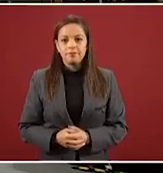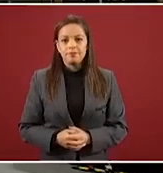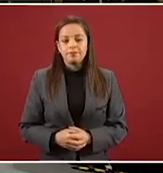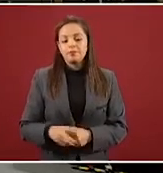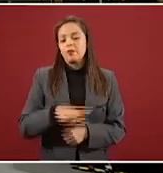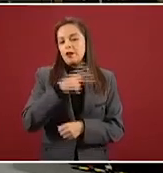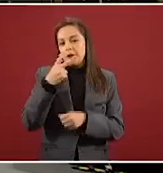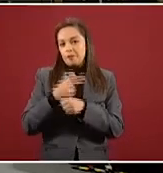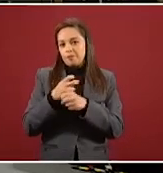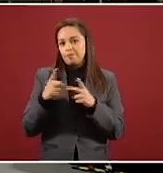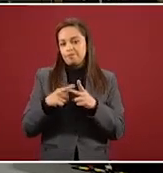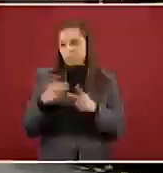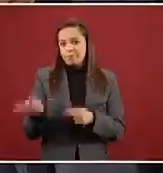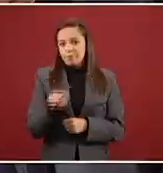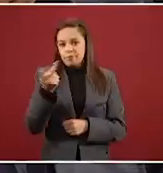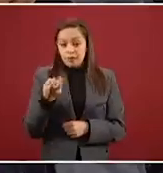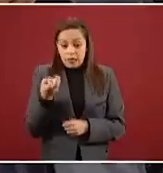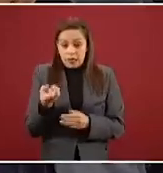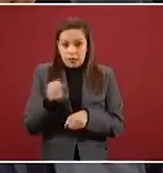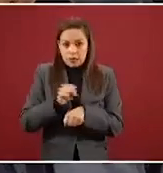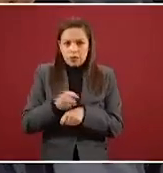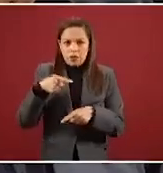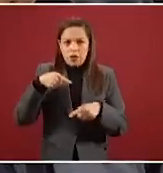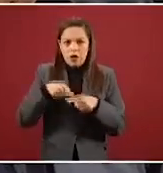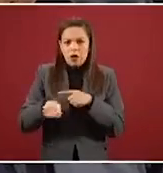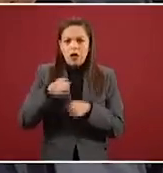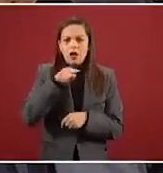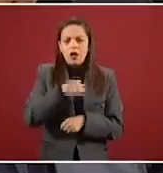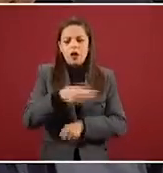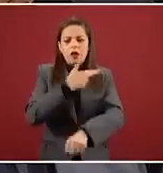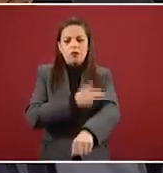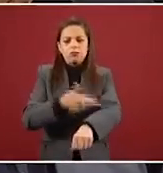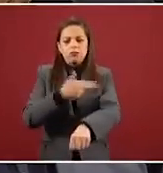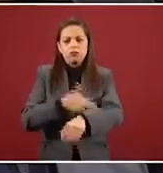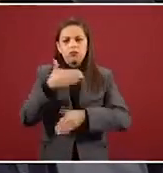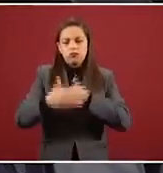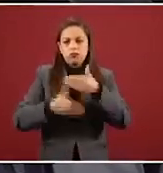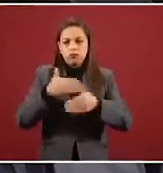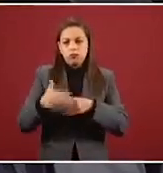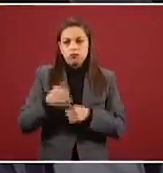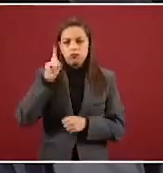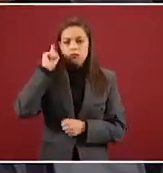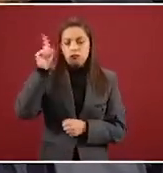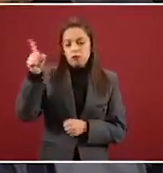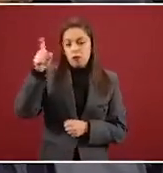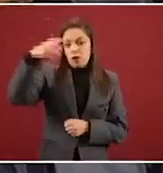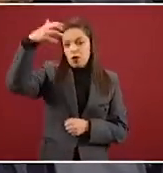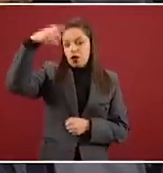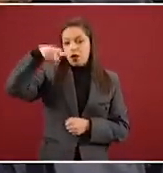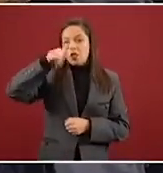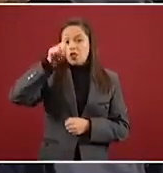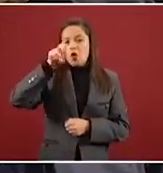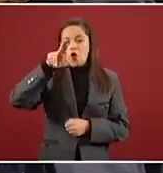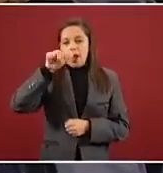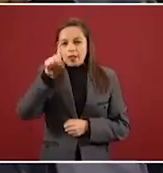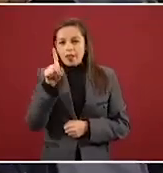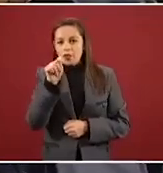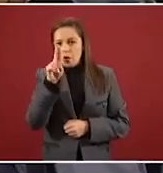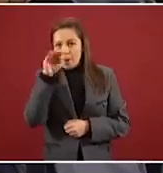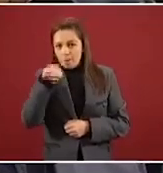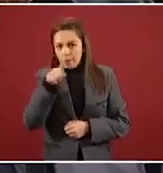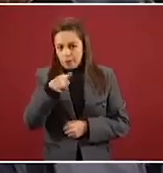Esta semana también se inició un proceso de juicio político en contra del presidente de Estados Unidos, Donald Trump. Por supuesto,